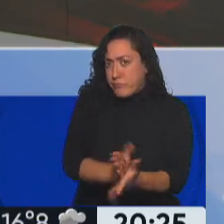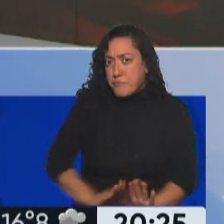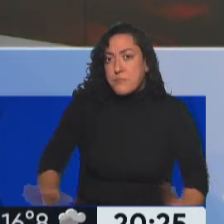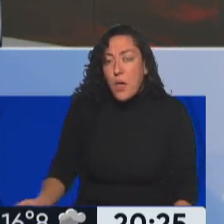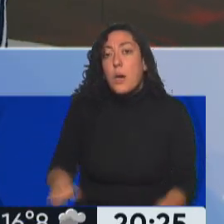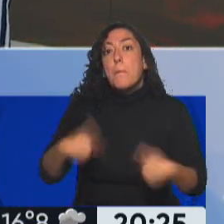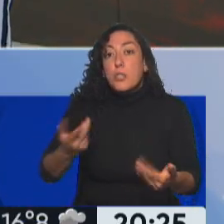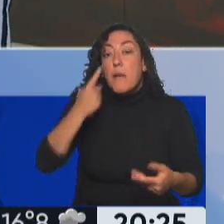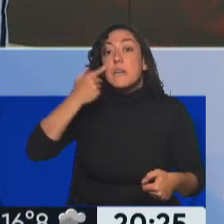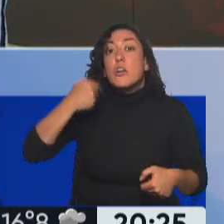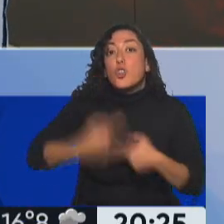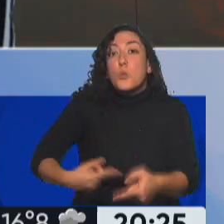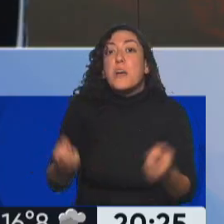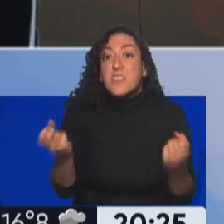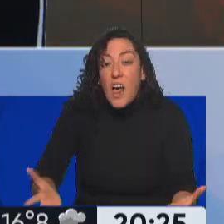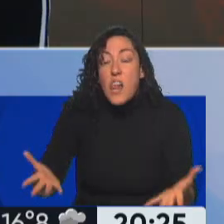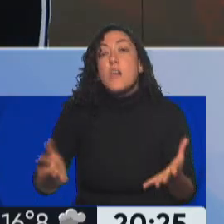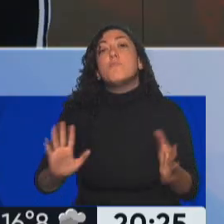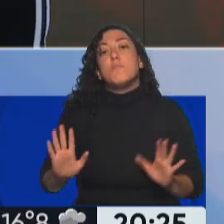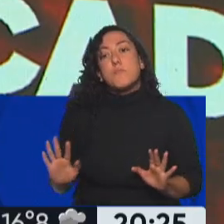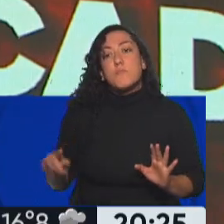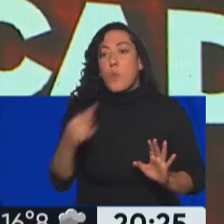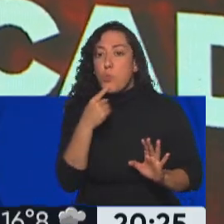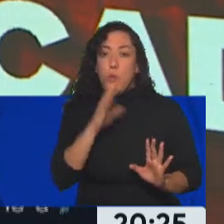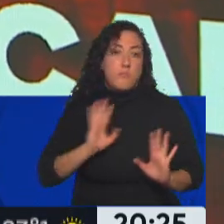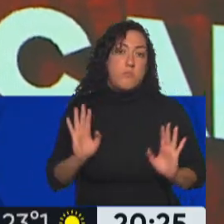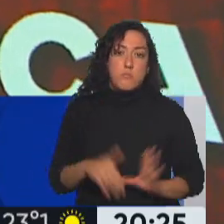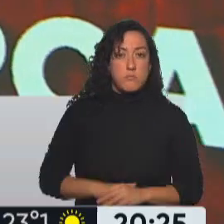cómo continúa, pero por lo pronto la incertidumbre es total.